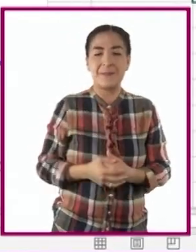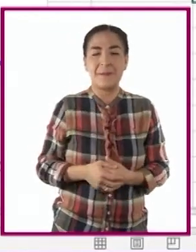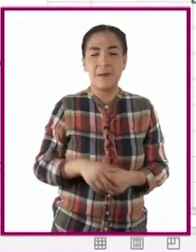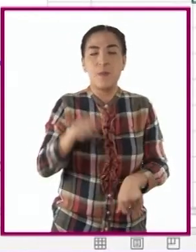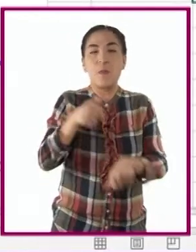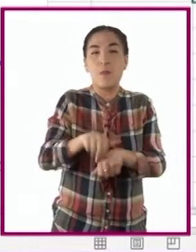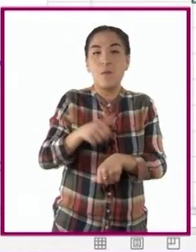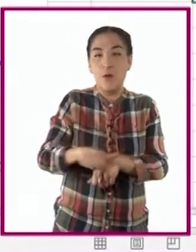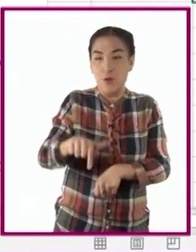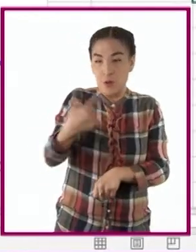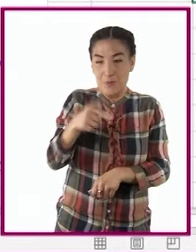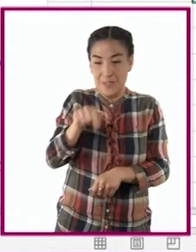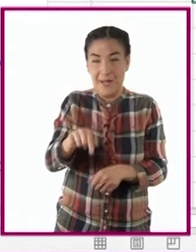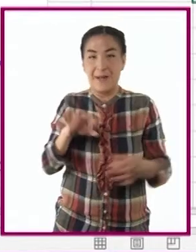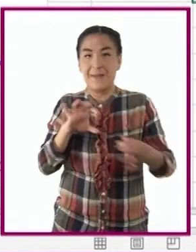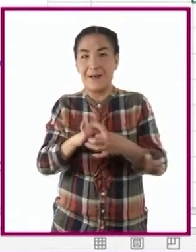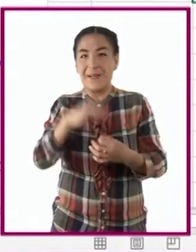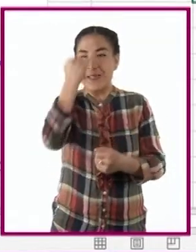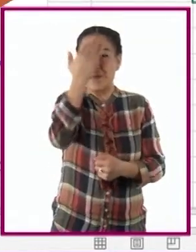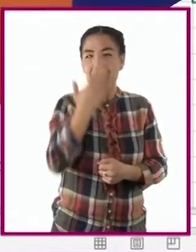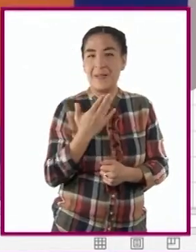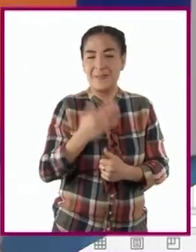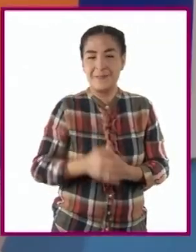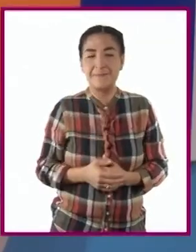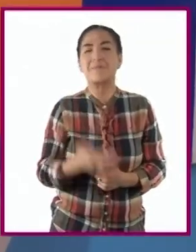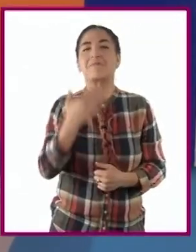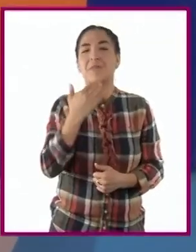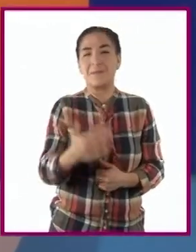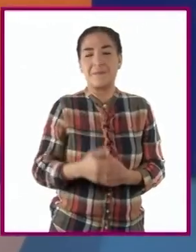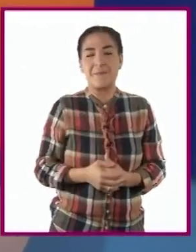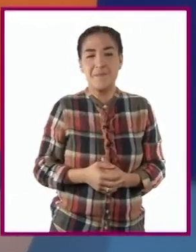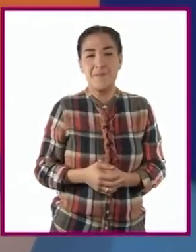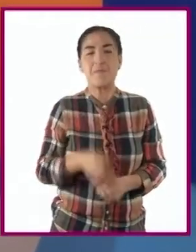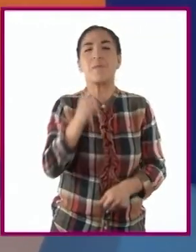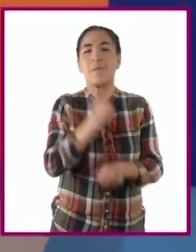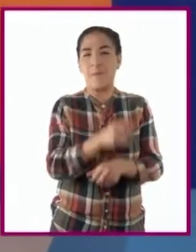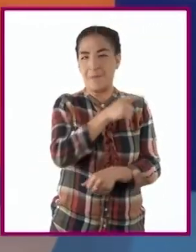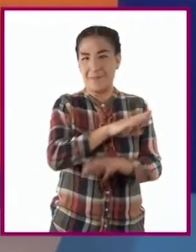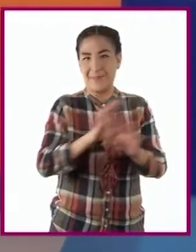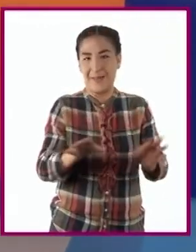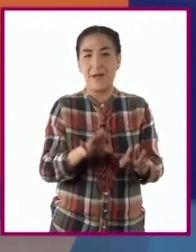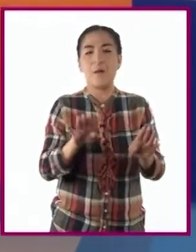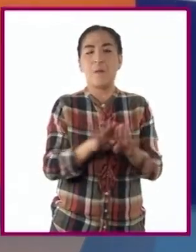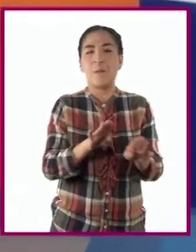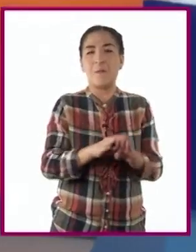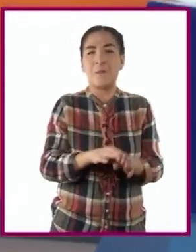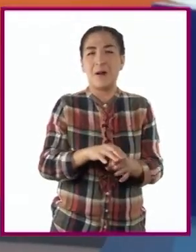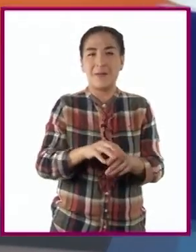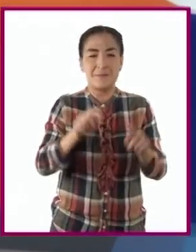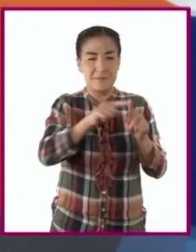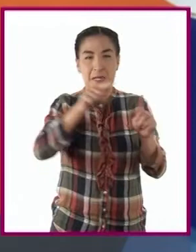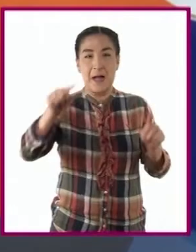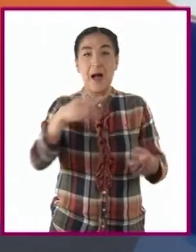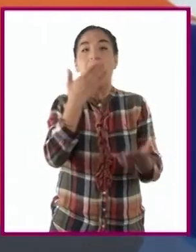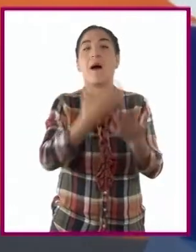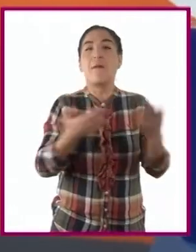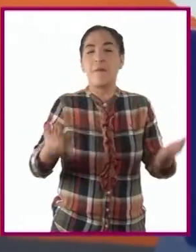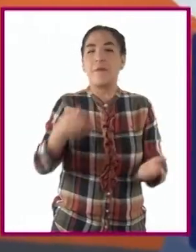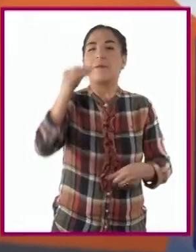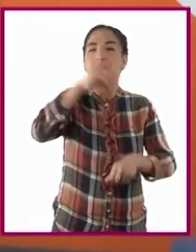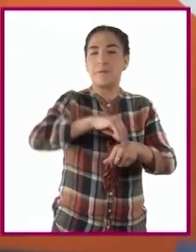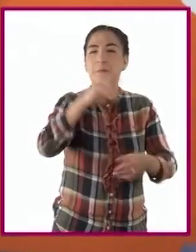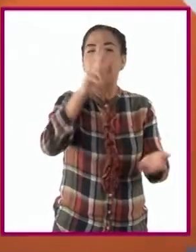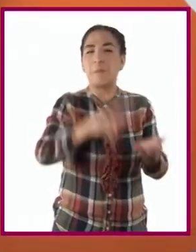número 12 en la imagen. Muy bien, ya tenemos la gráfica. Ahora integremos los valores